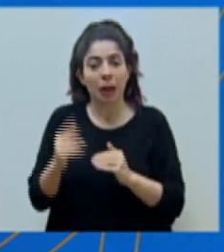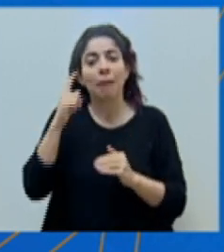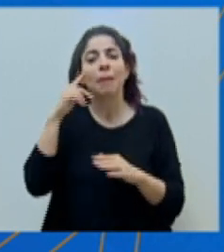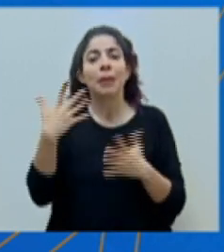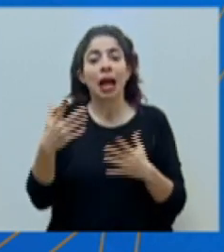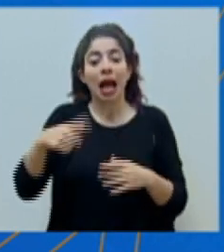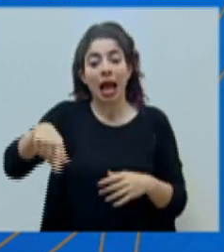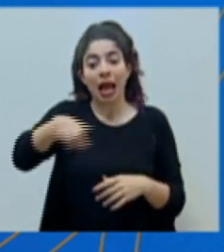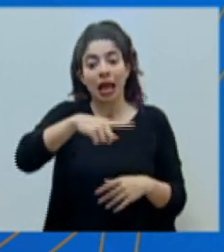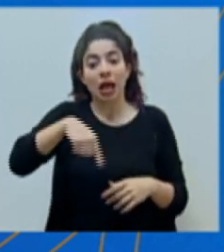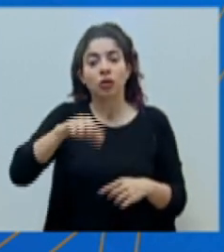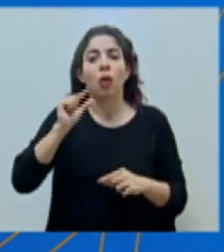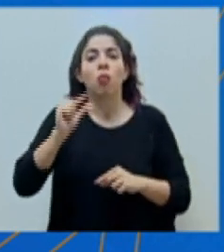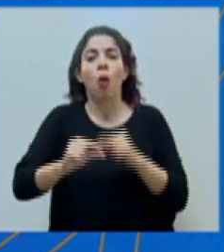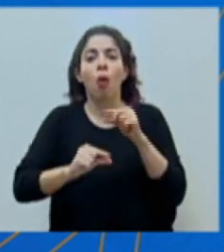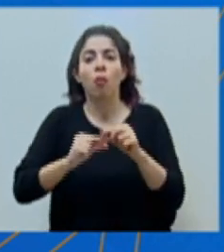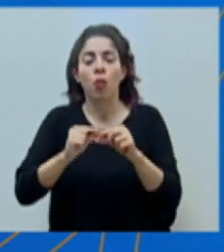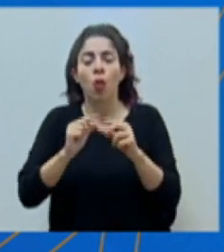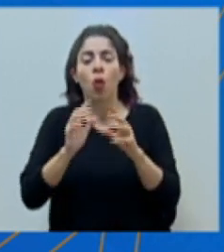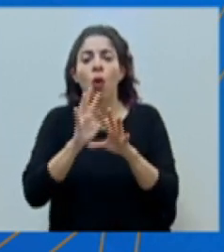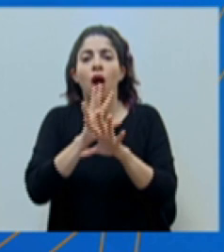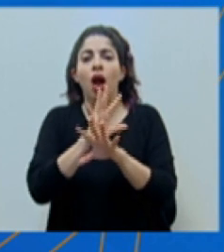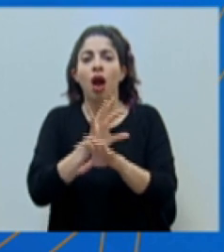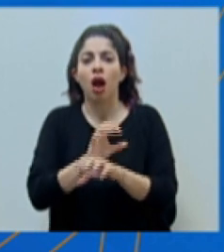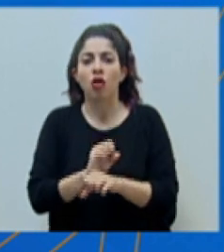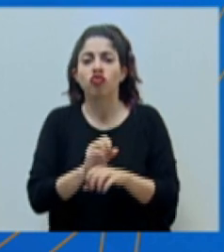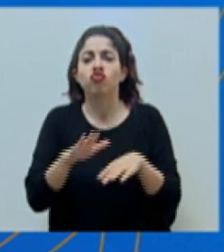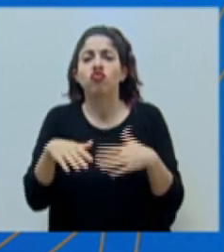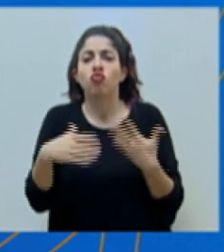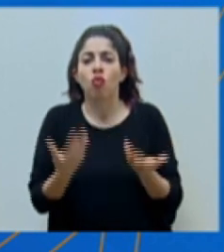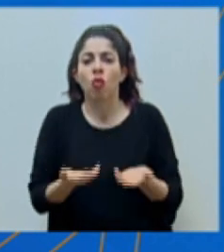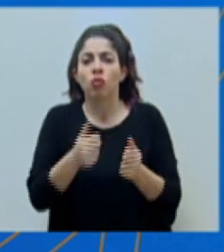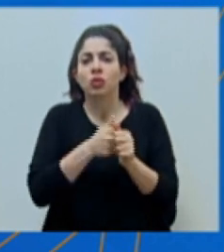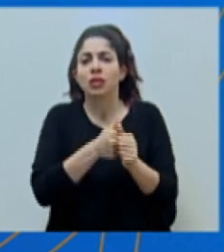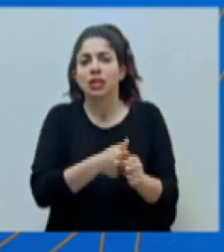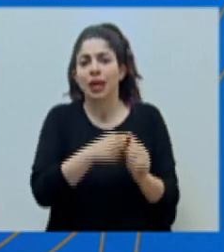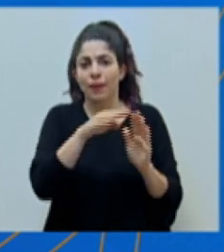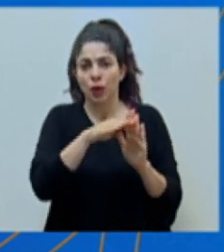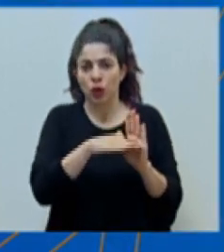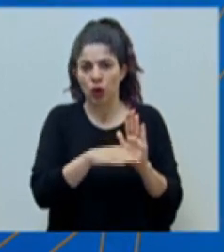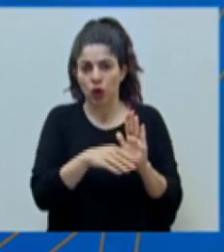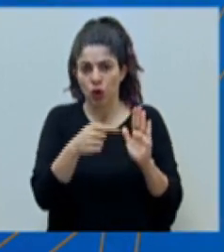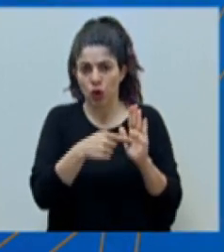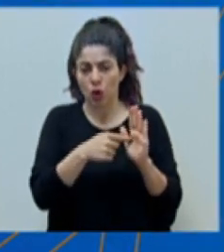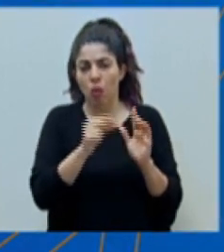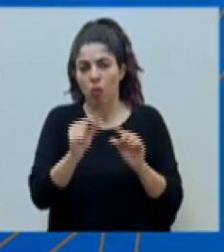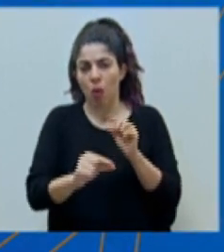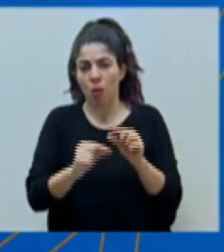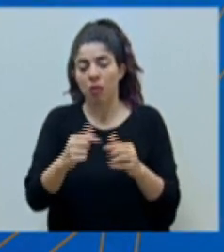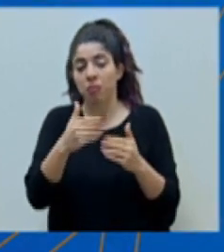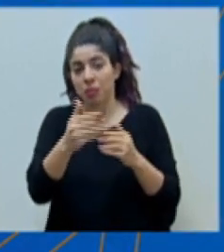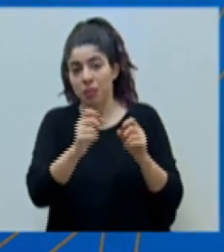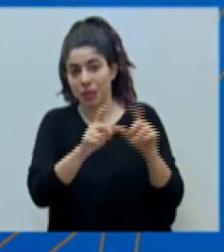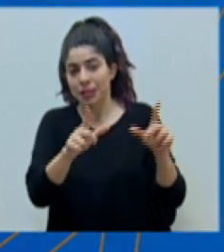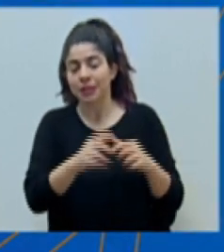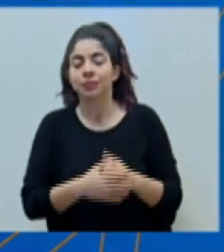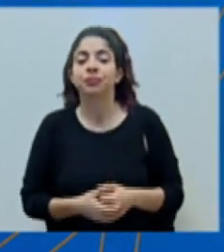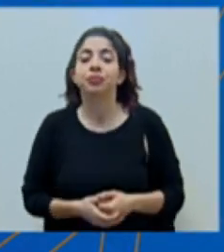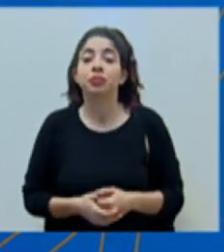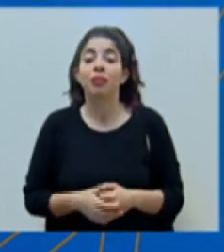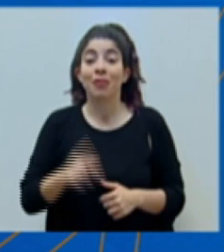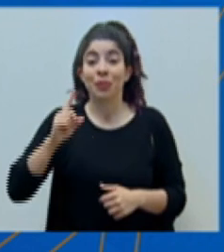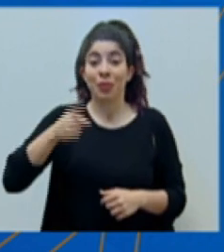también con la aplicación de los protocolos. Continuamos con la presentación. En las